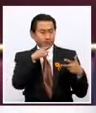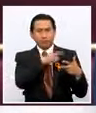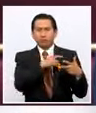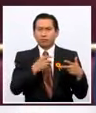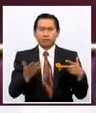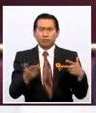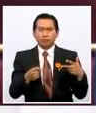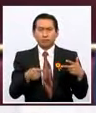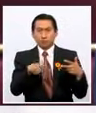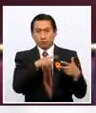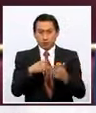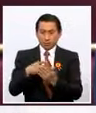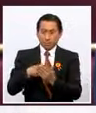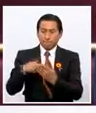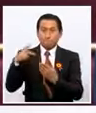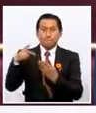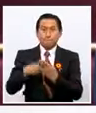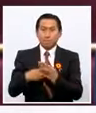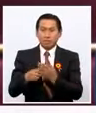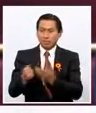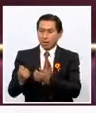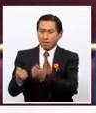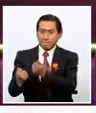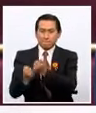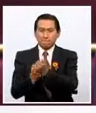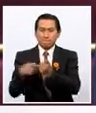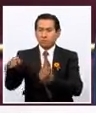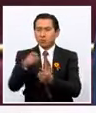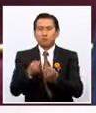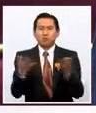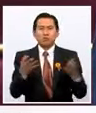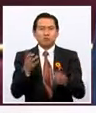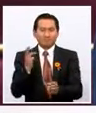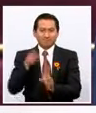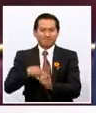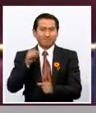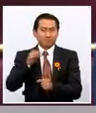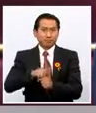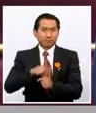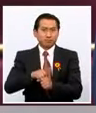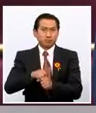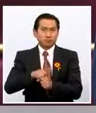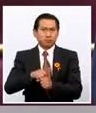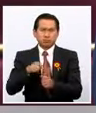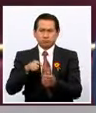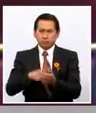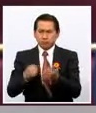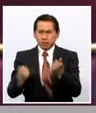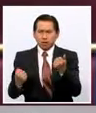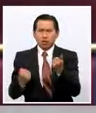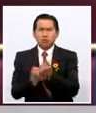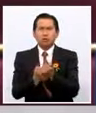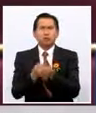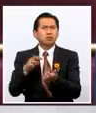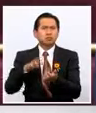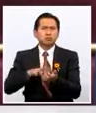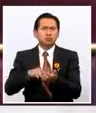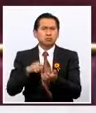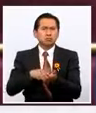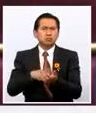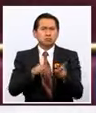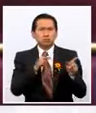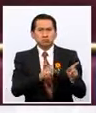son los planes de apoyo masivo al empleo estos planes de apoyo al empleo se hicieron para